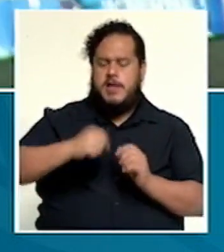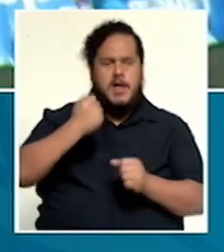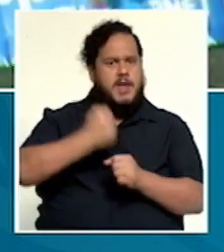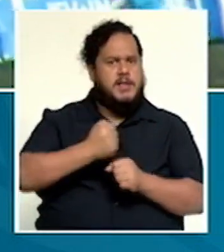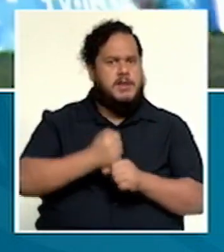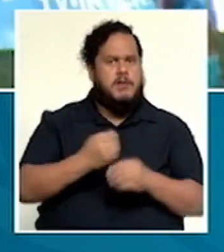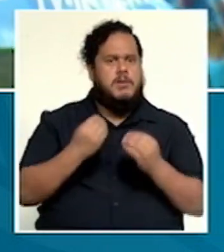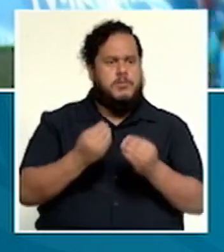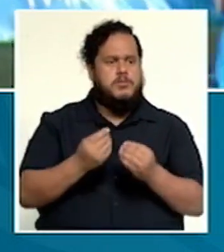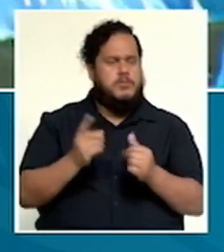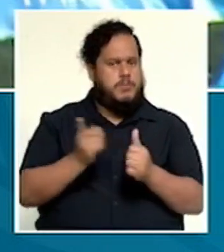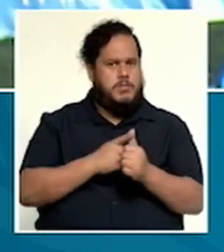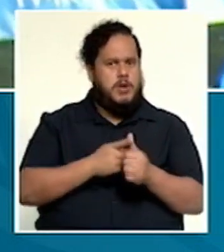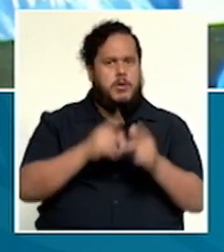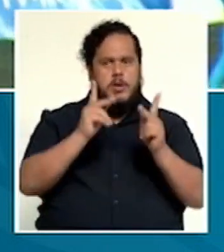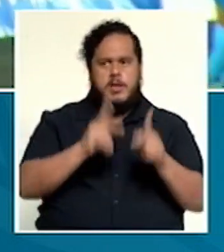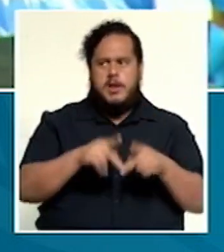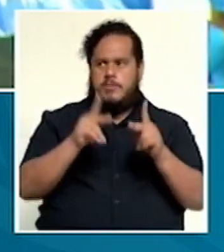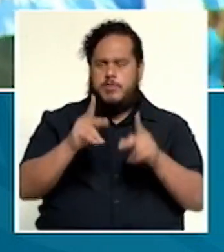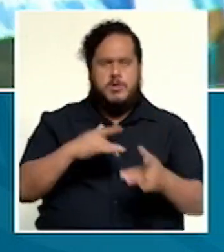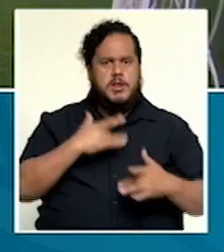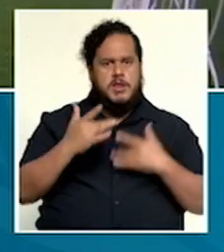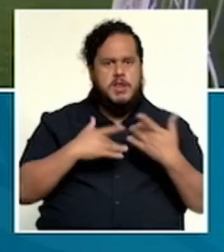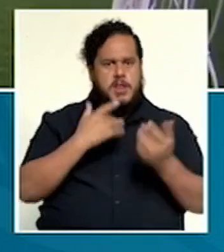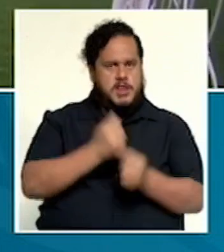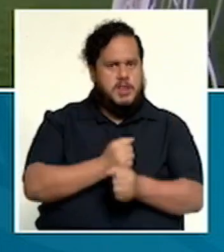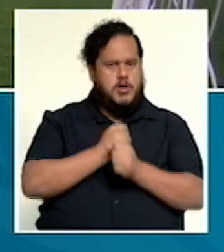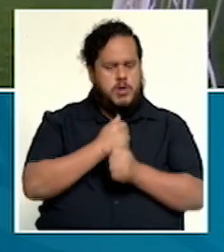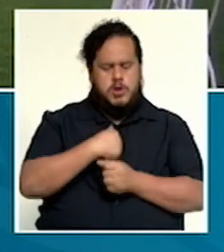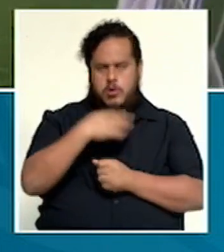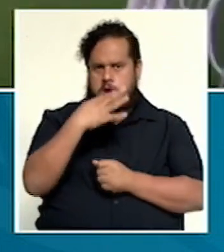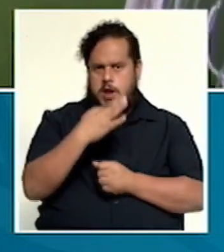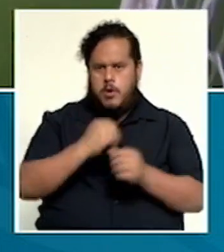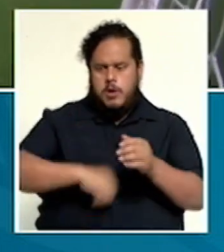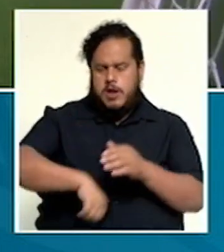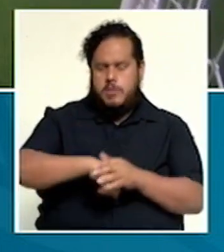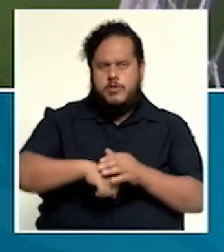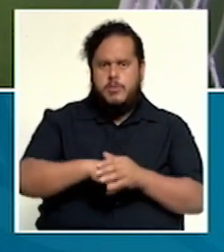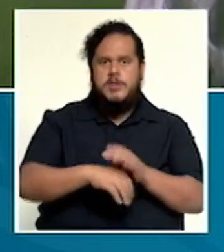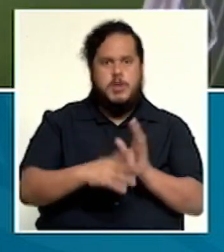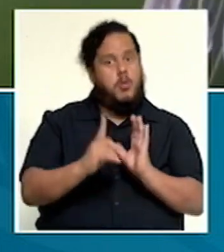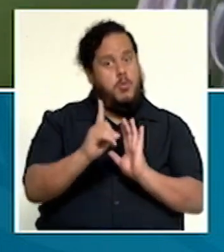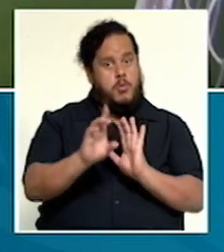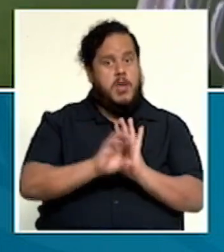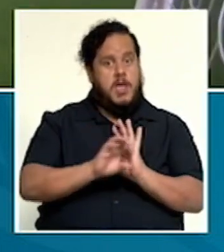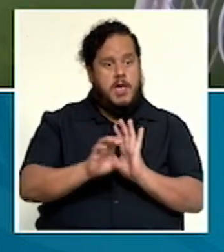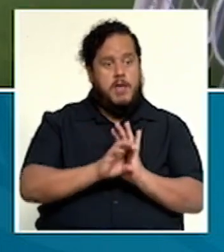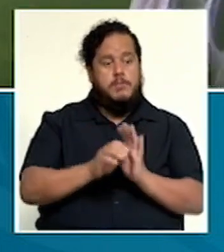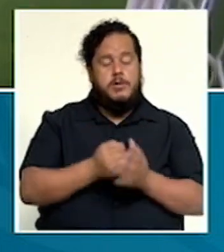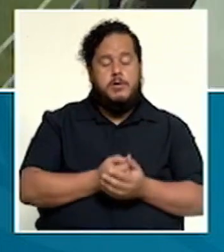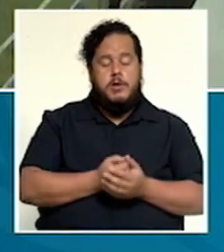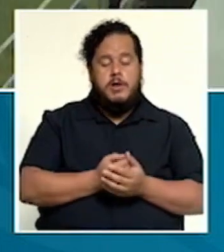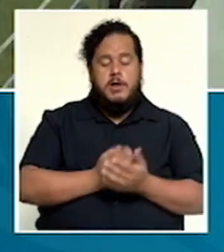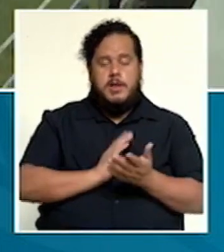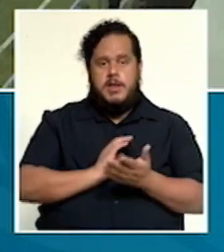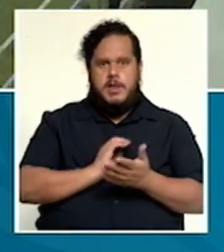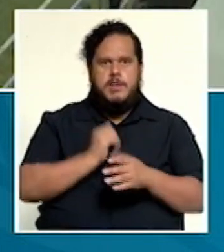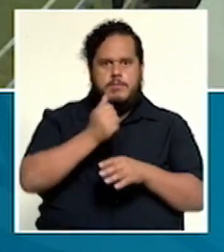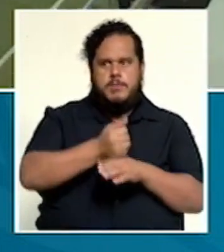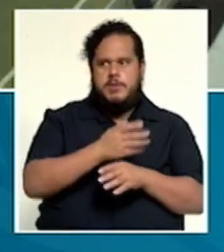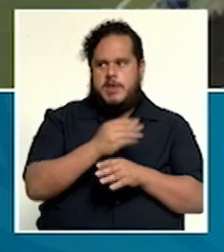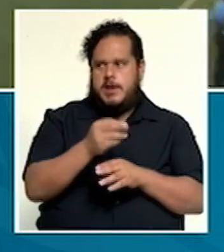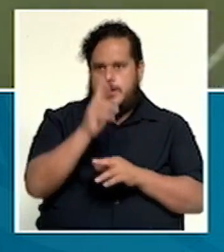es, primero, que la gente se sienta segura. Yo creo que el fútbol ha sido ejemplar en implementar y